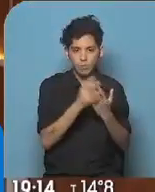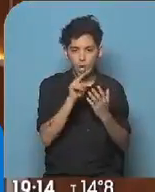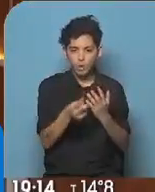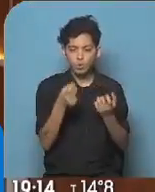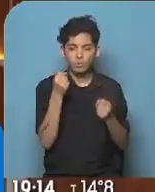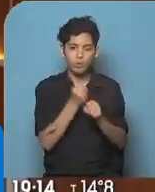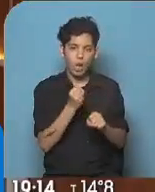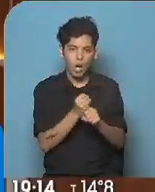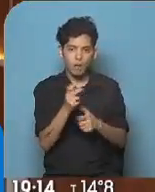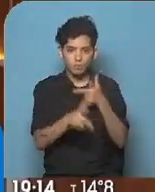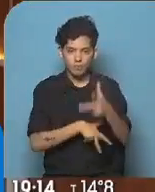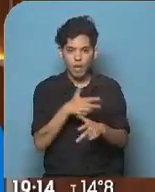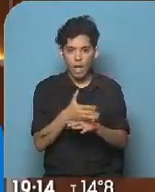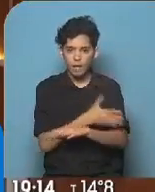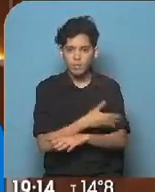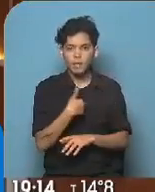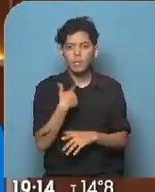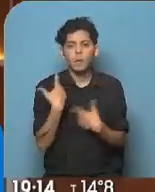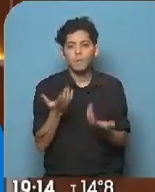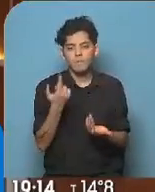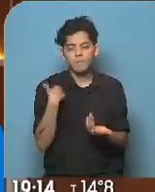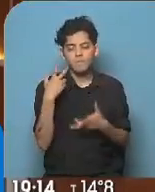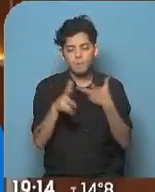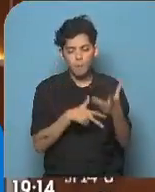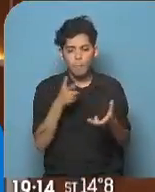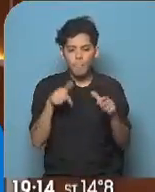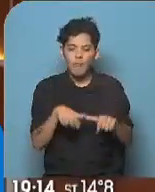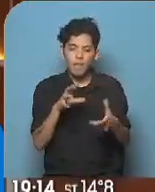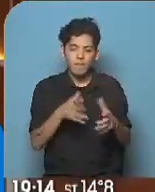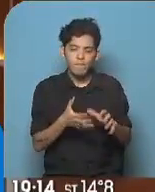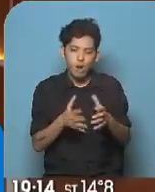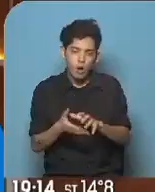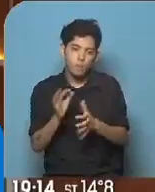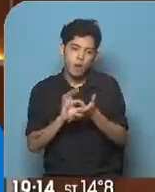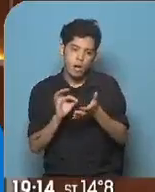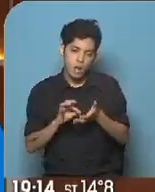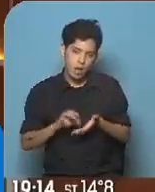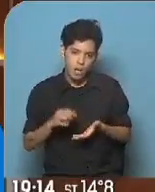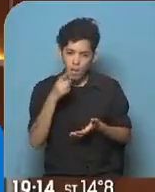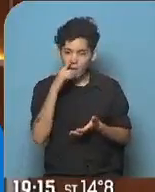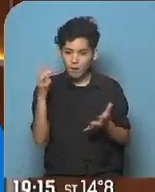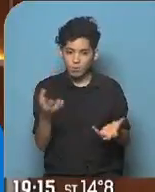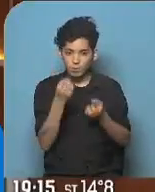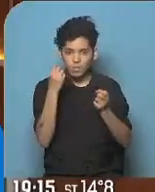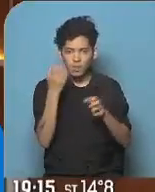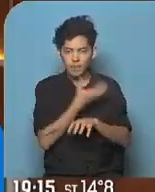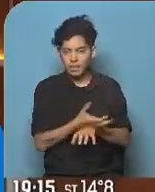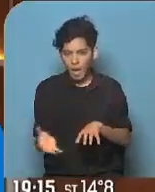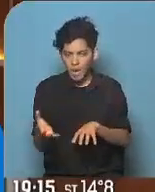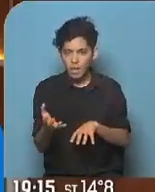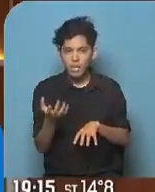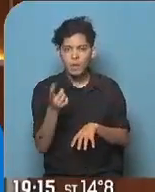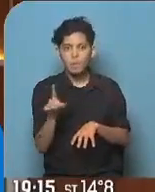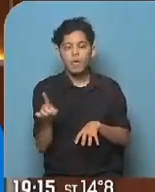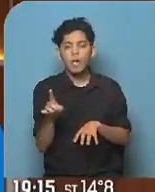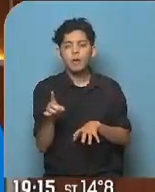te decía entonces es cierto que estos gestos llegaron finalmente llegaron tarde pero